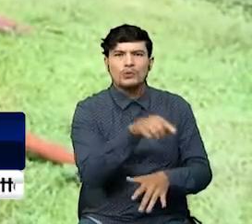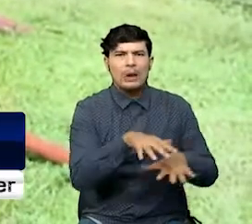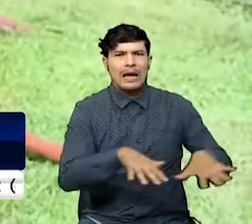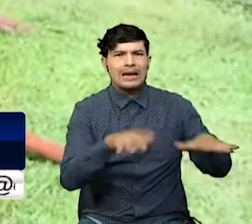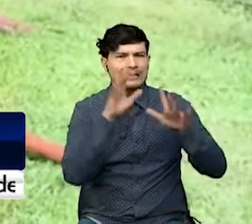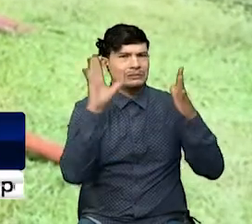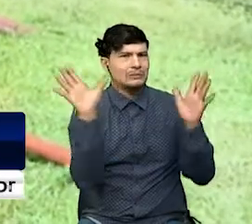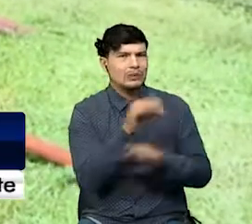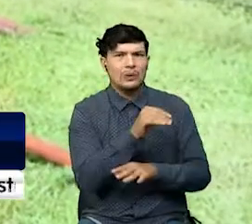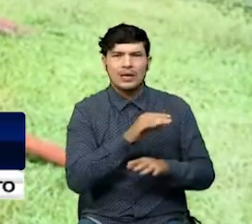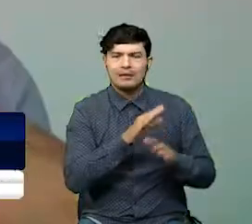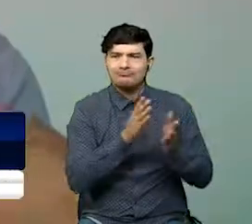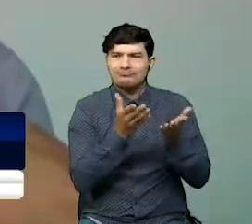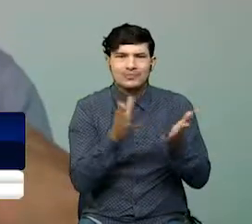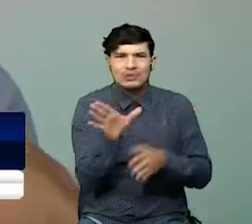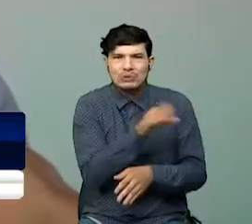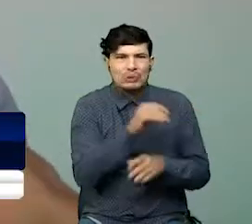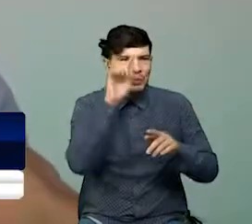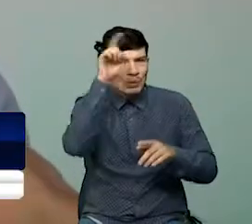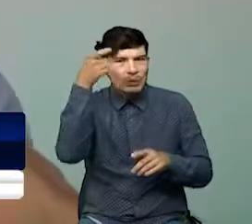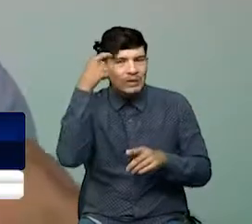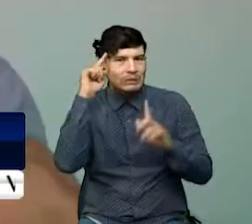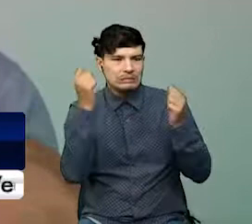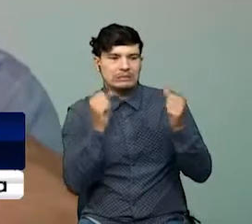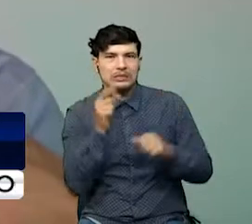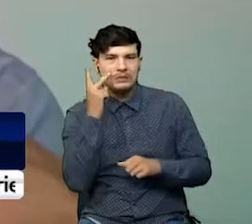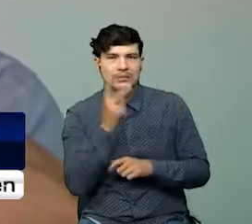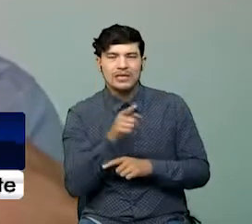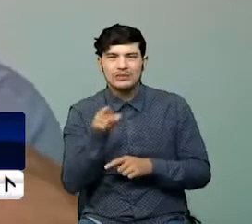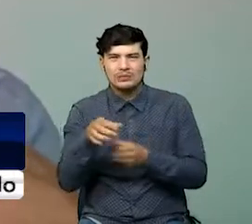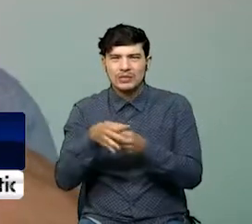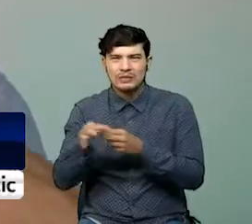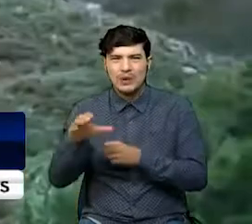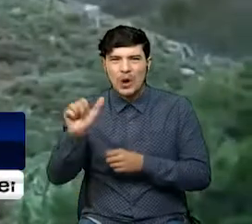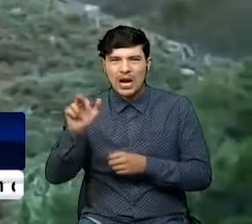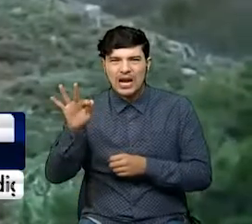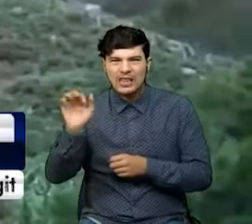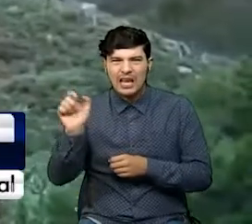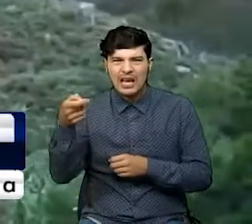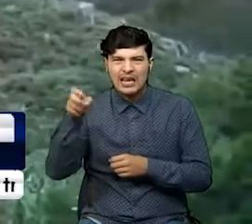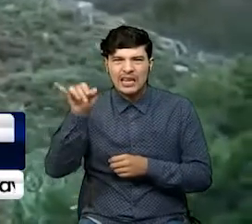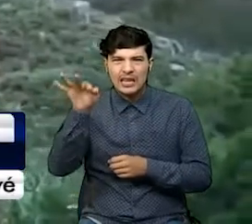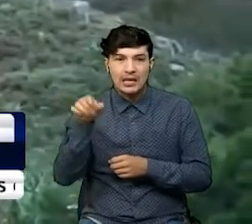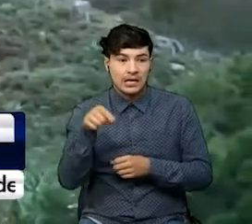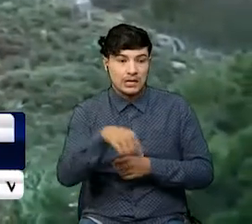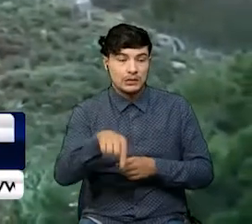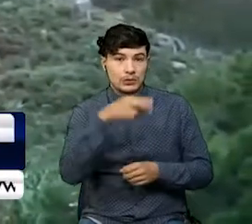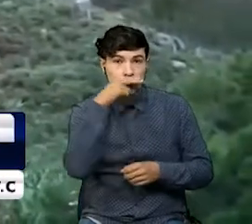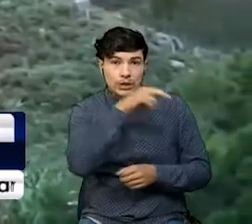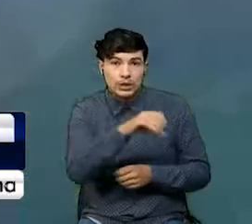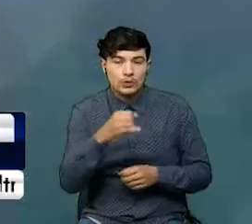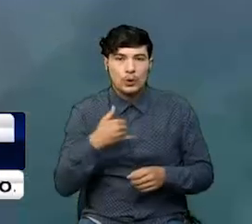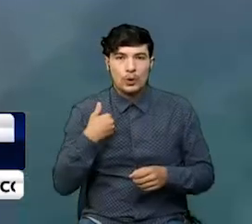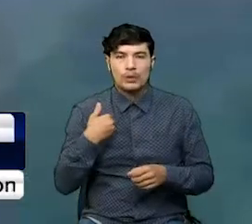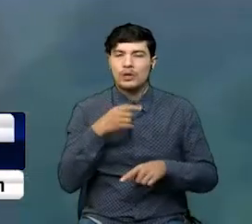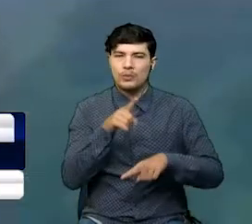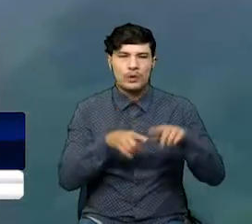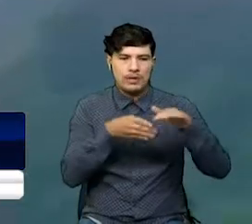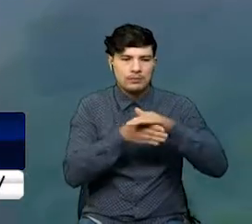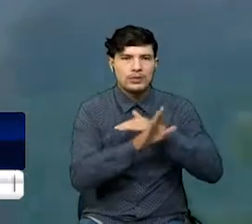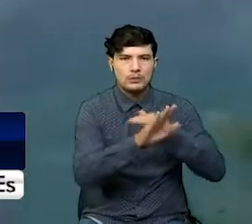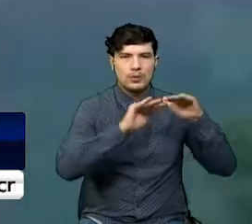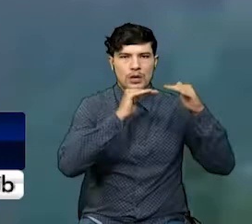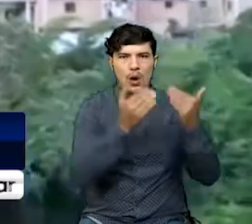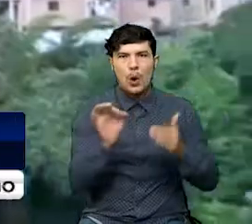autoridades hablo de los municipios de los corregimientos de cartagena y está trinidad de honduras donde esos niños esos jóvenes no han podido digamos acceder a la